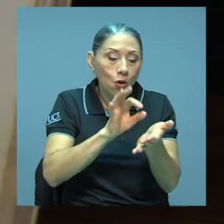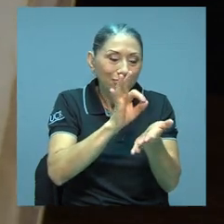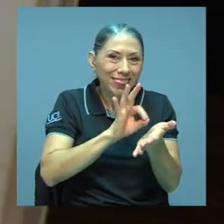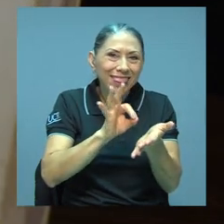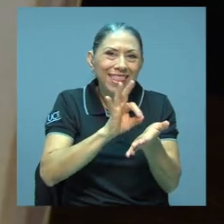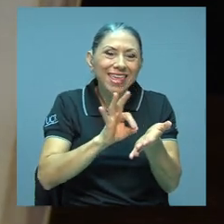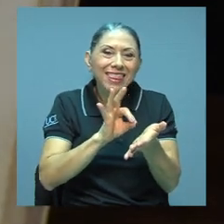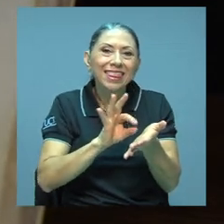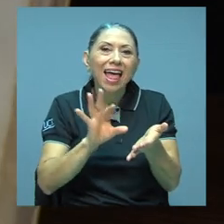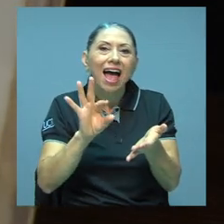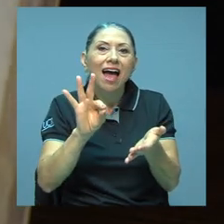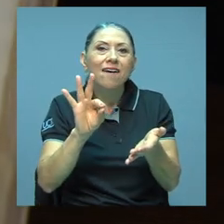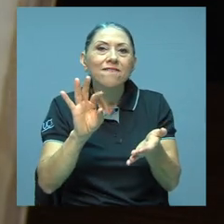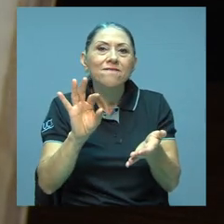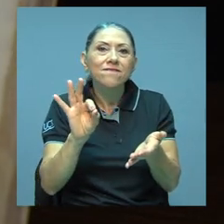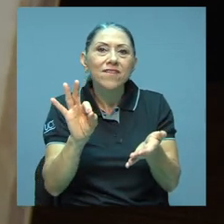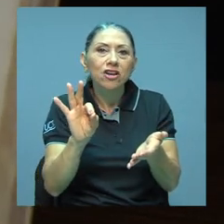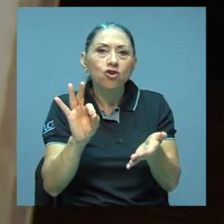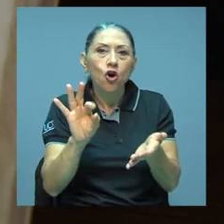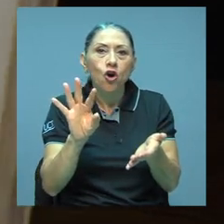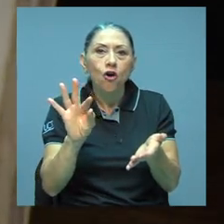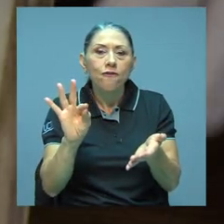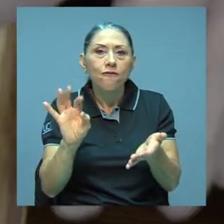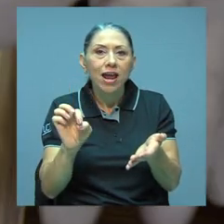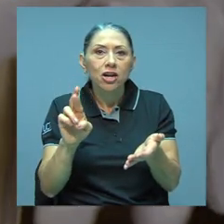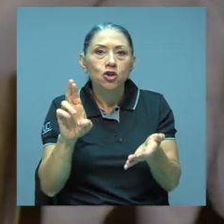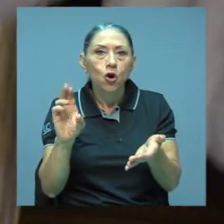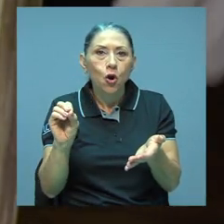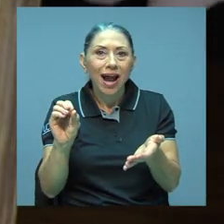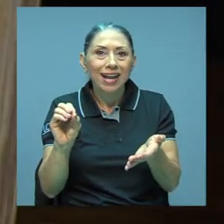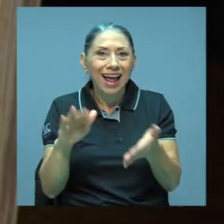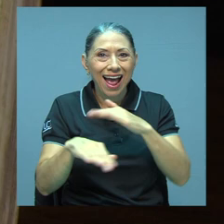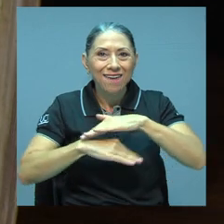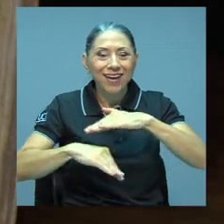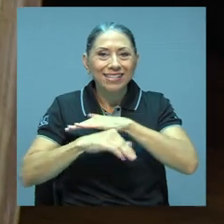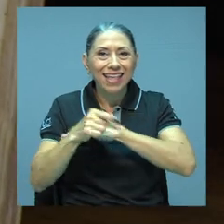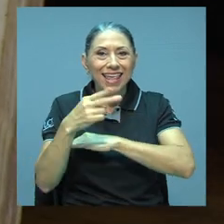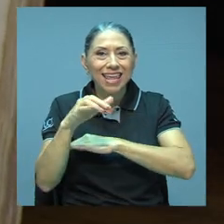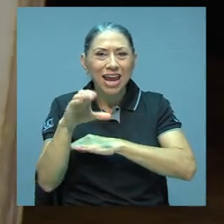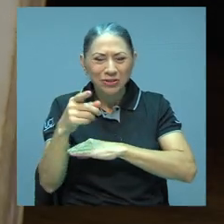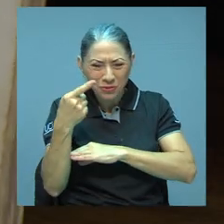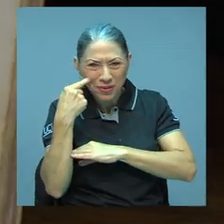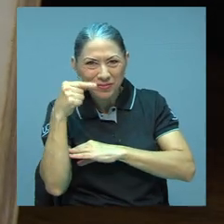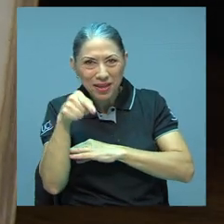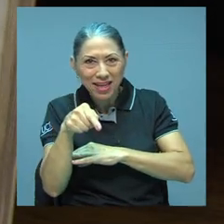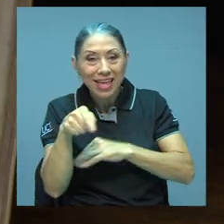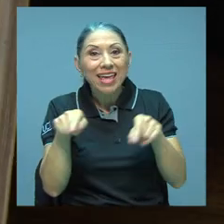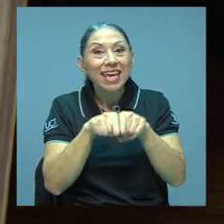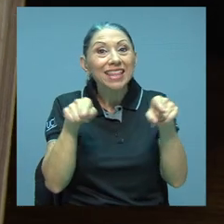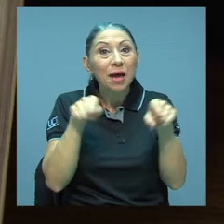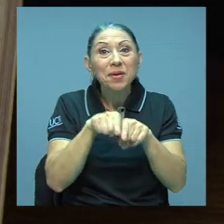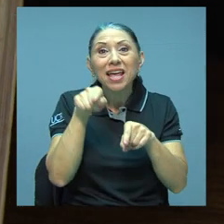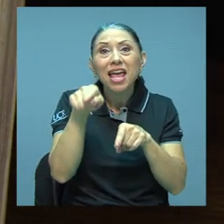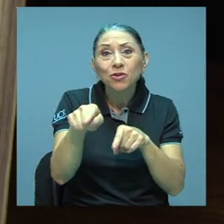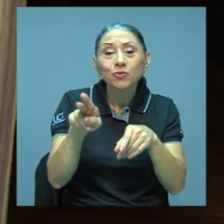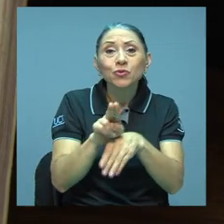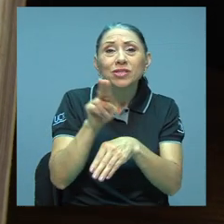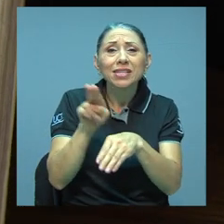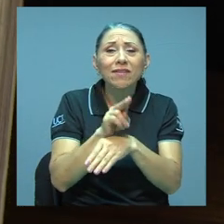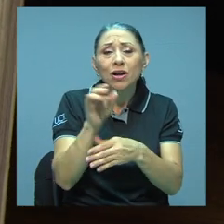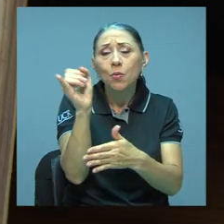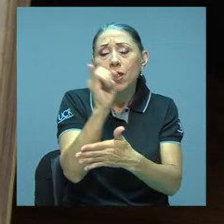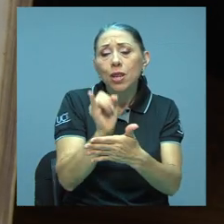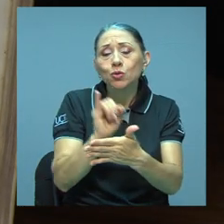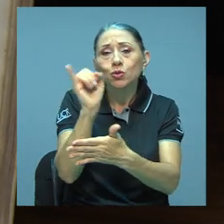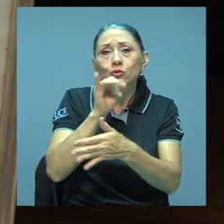tinta ferrogálica, que es una tinta también a base de hierro, por eso le pueden ver un poco la sombra. Y también tenían tendencia a las ilustraciones